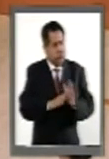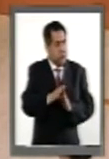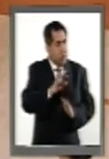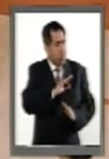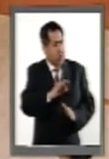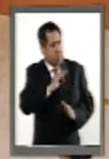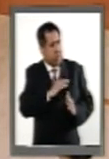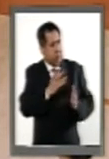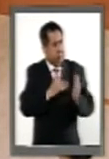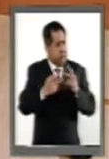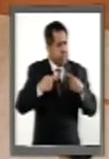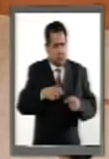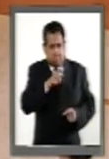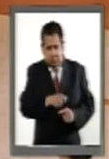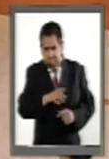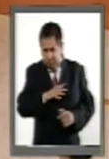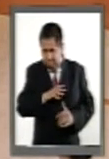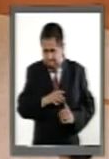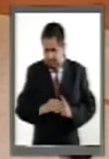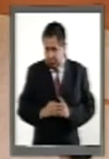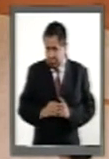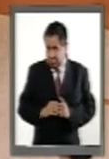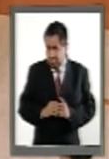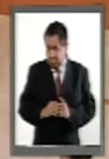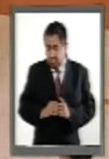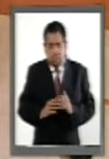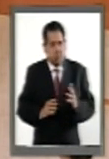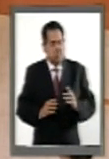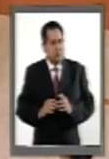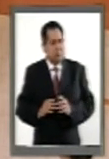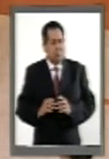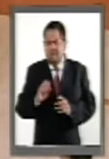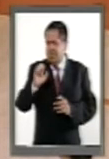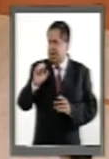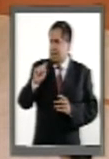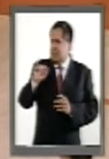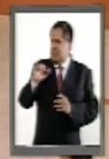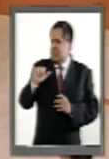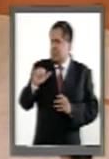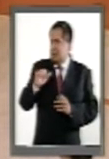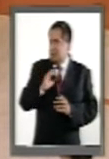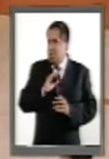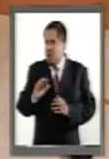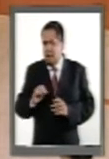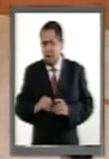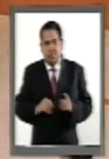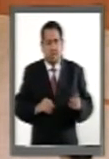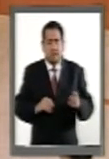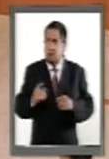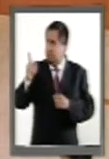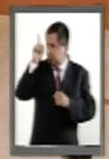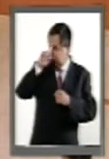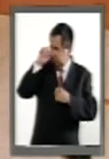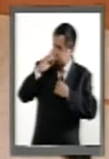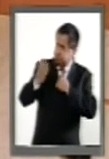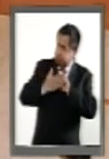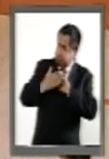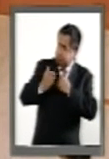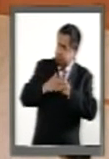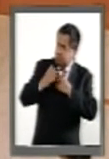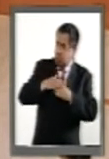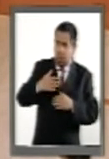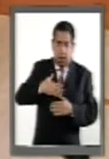posibilidades como personas? ¿Acaso es éticamente correcto desoír las recomendaciones que hacen al